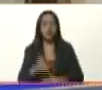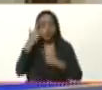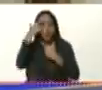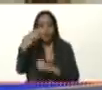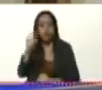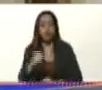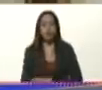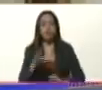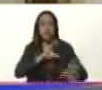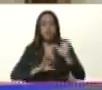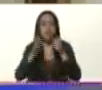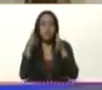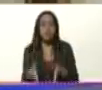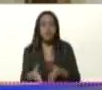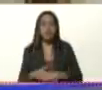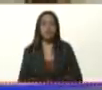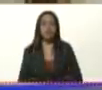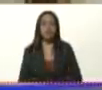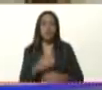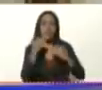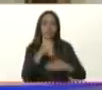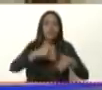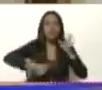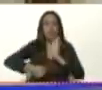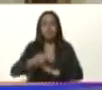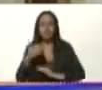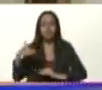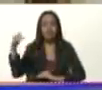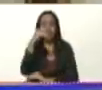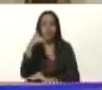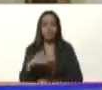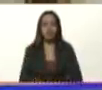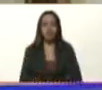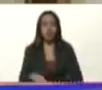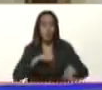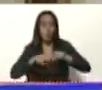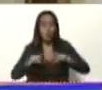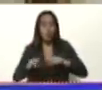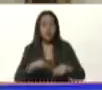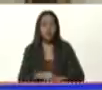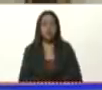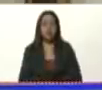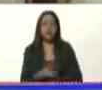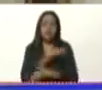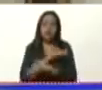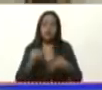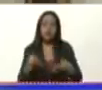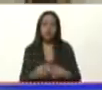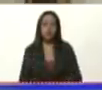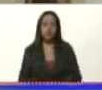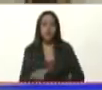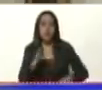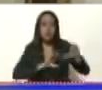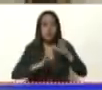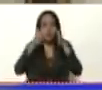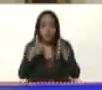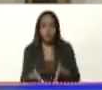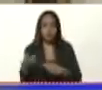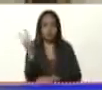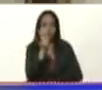profesionales, científicos del más alto nivel. Vamos a coordinar muy bien con todos los científicos del